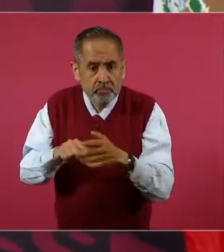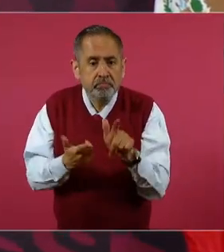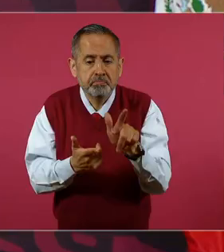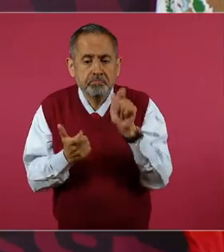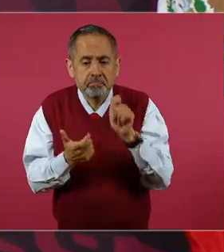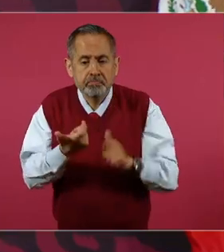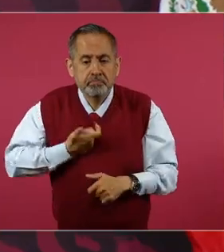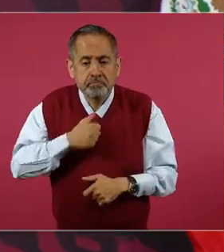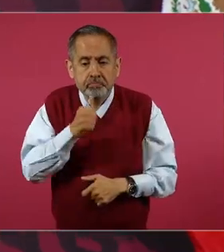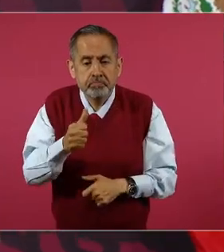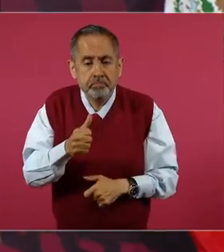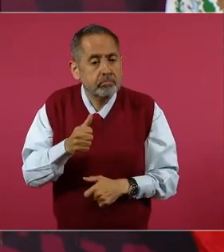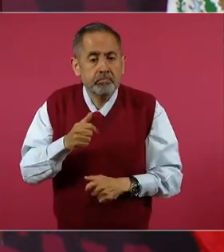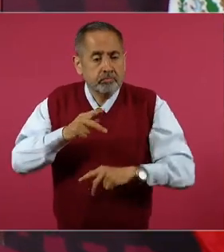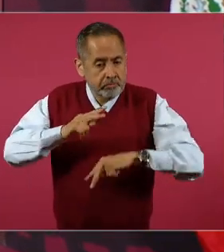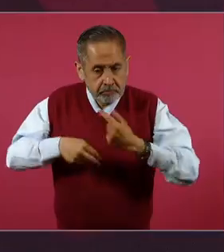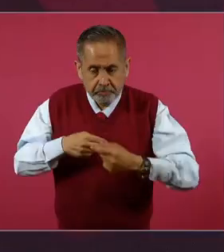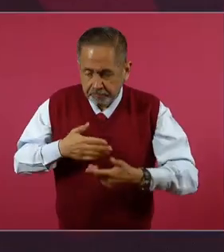es un servicio.